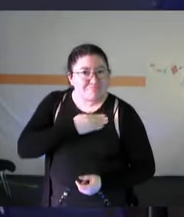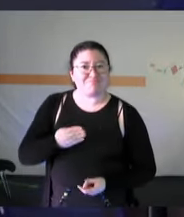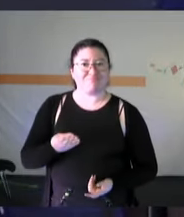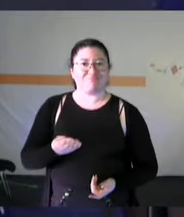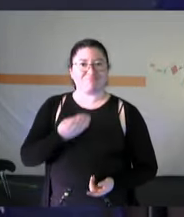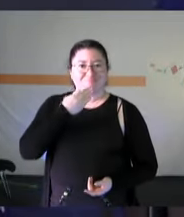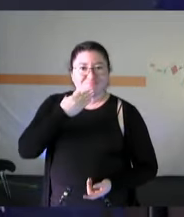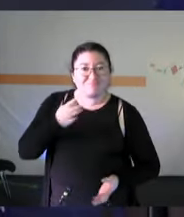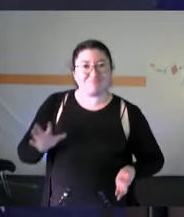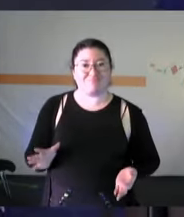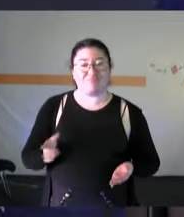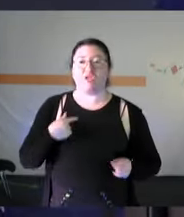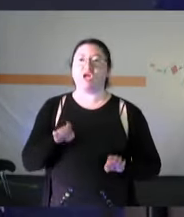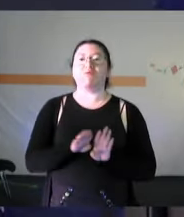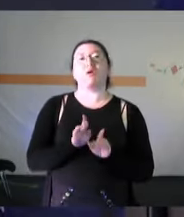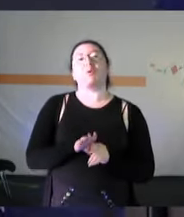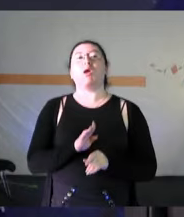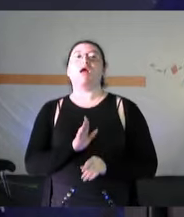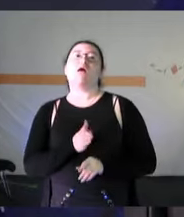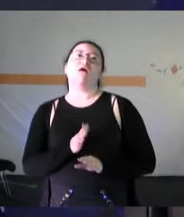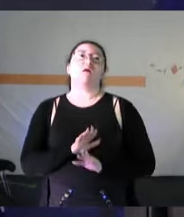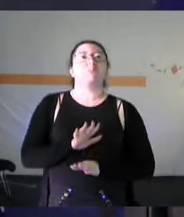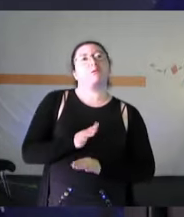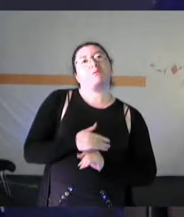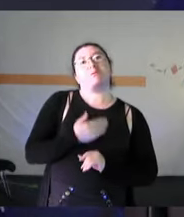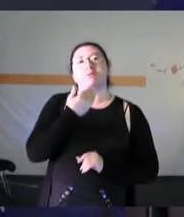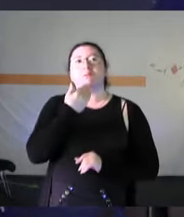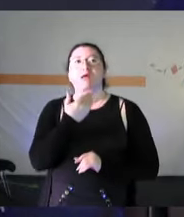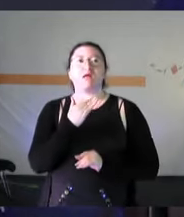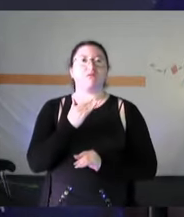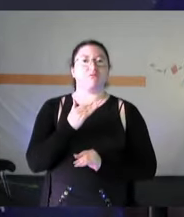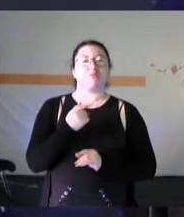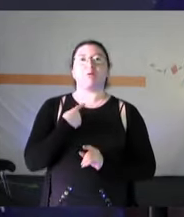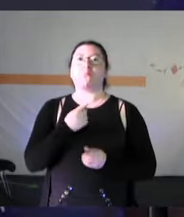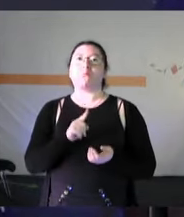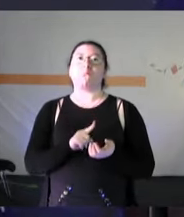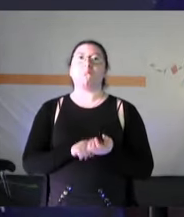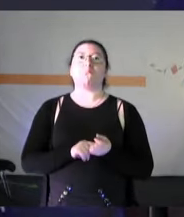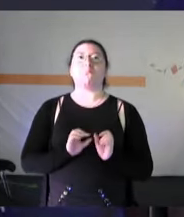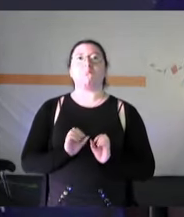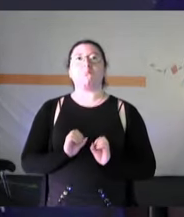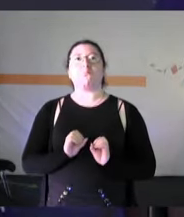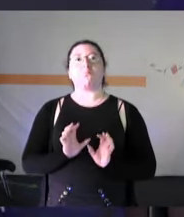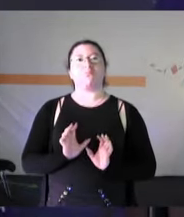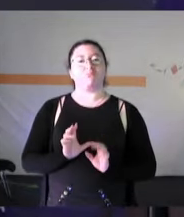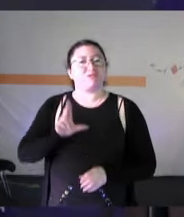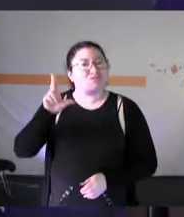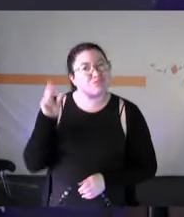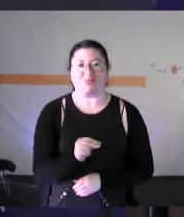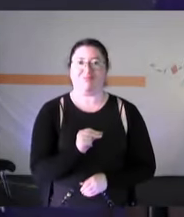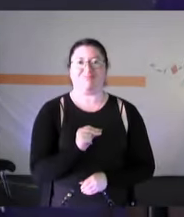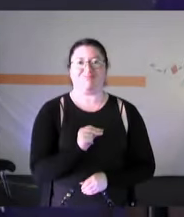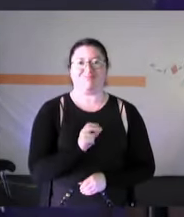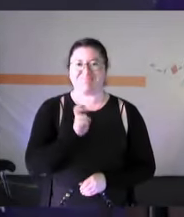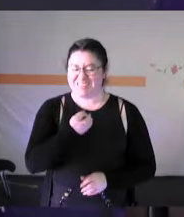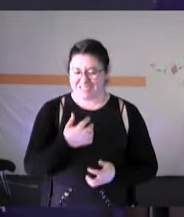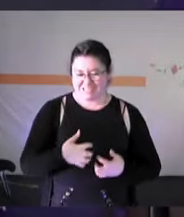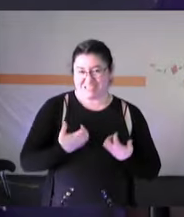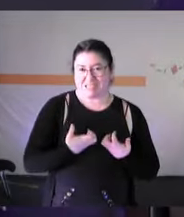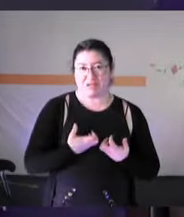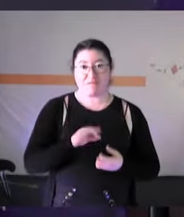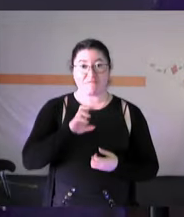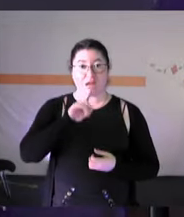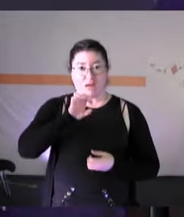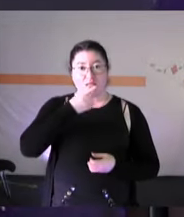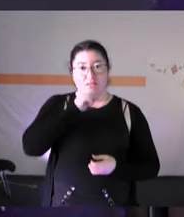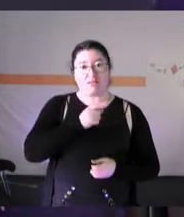ser tibias, porque creo que si Fernanda nos ha enseñado algo en su literatura, es que en este mundo,